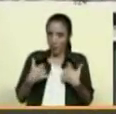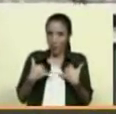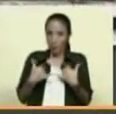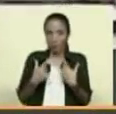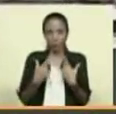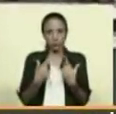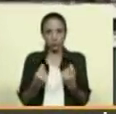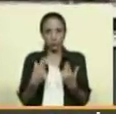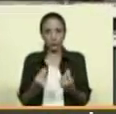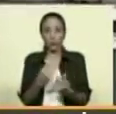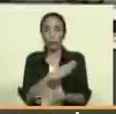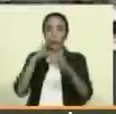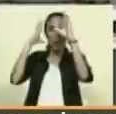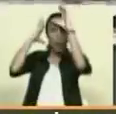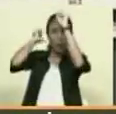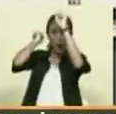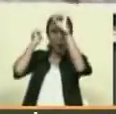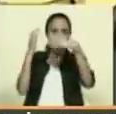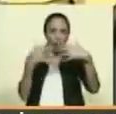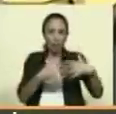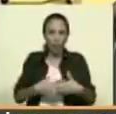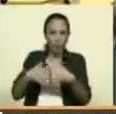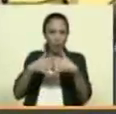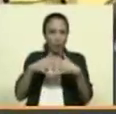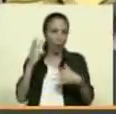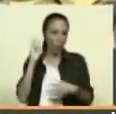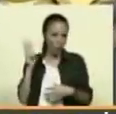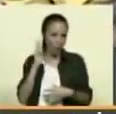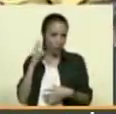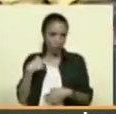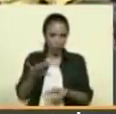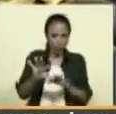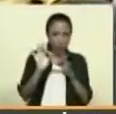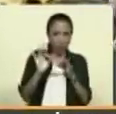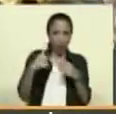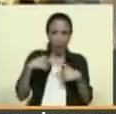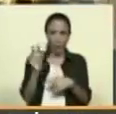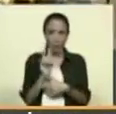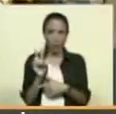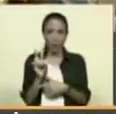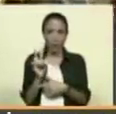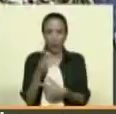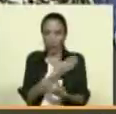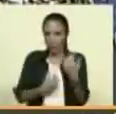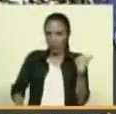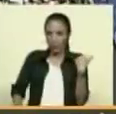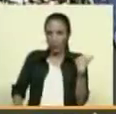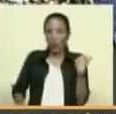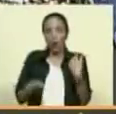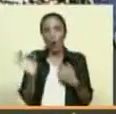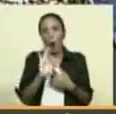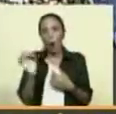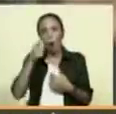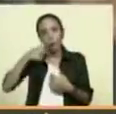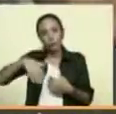¿Lo elige la embajada gringa en Washington? ¿O lo elige el pueblo?